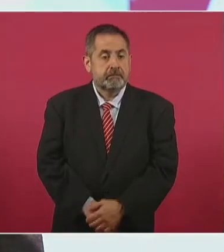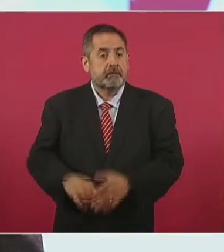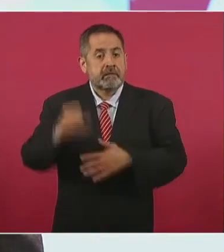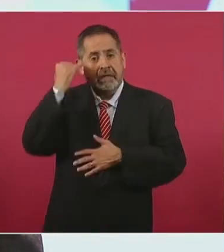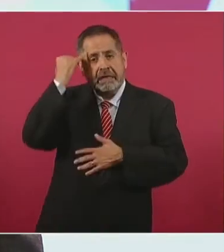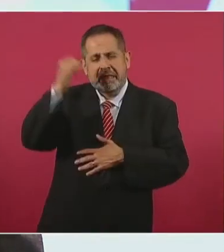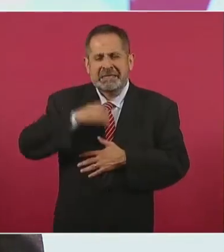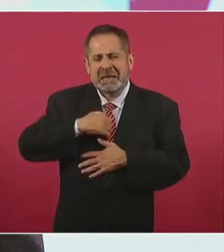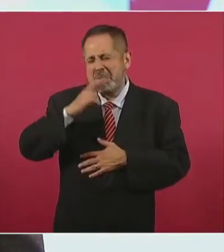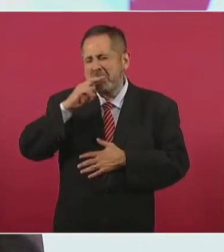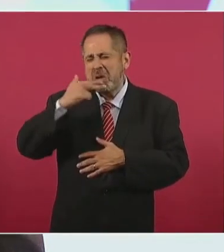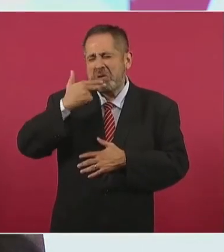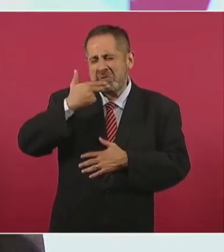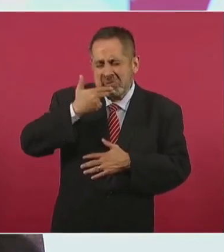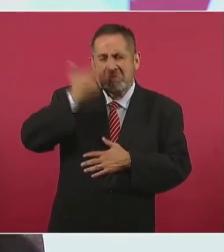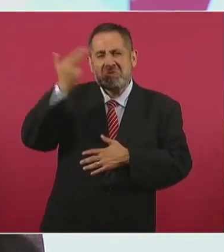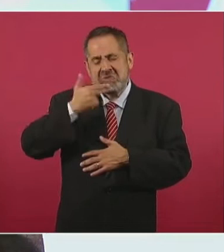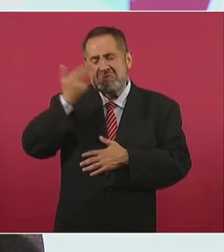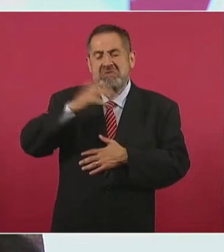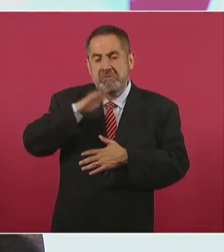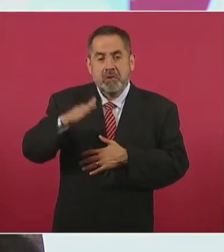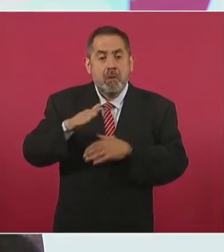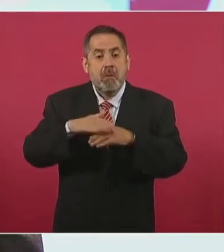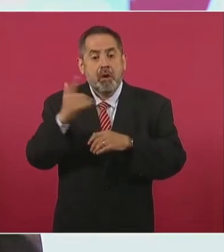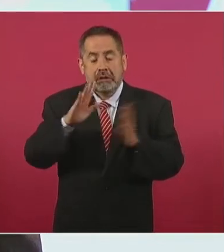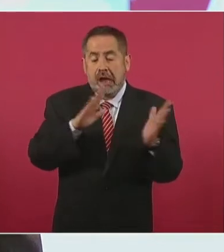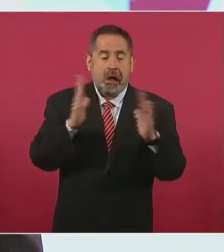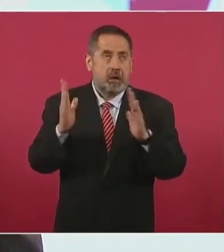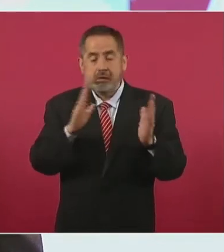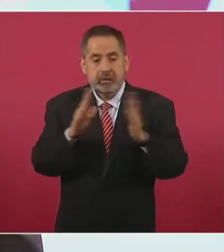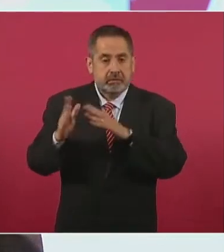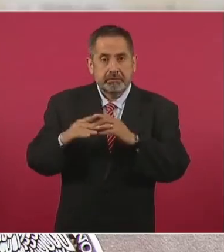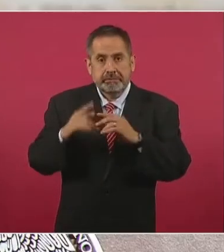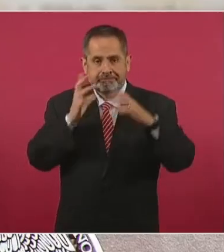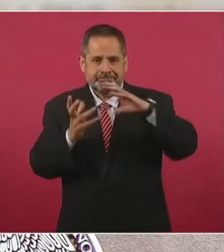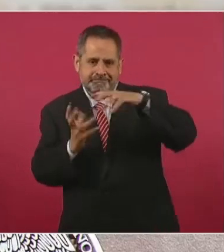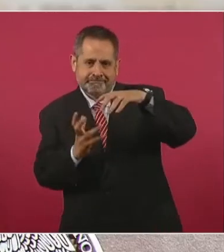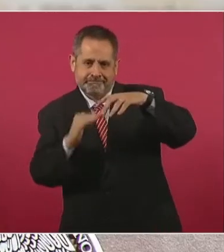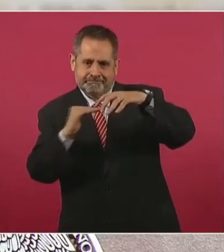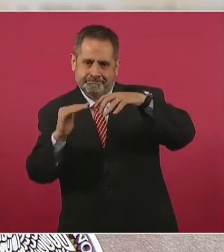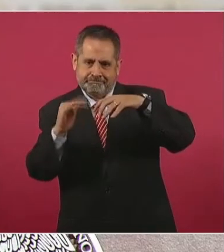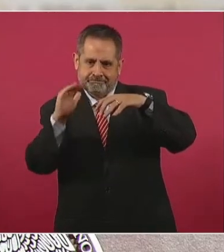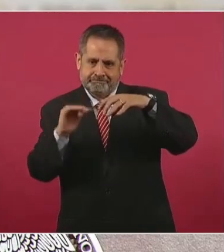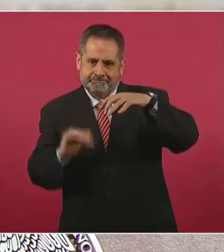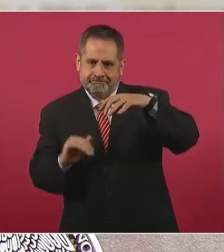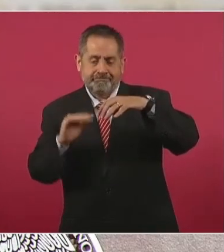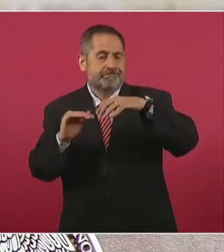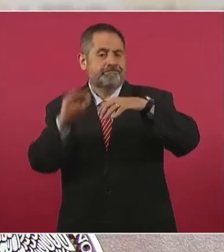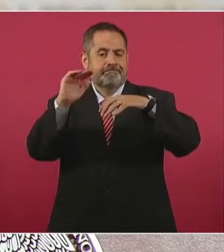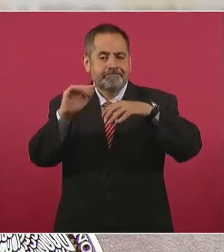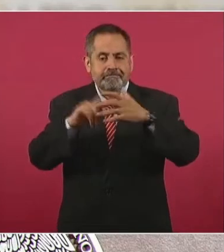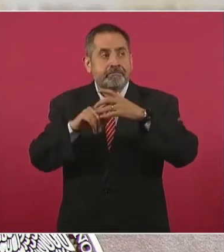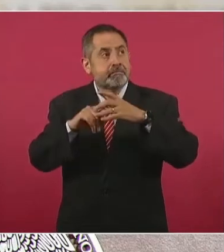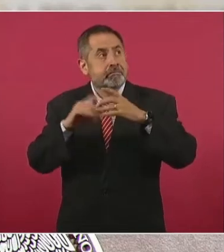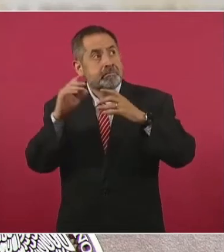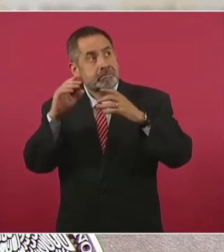algunas épocas del año y en algunos horarios y latitudes, más que en otros. Hay mayor riesgo en quienes